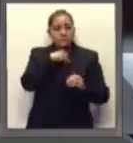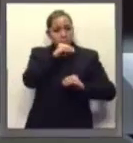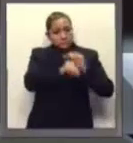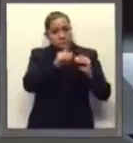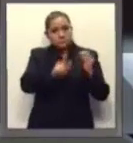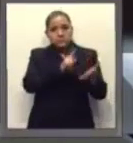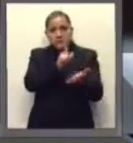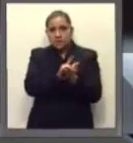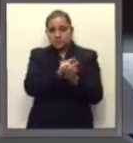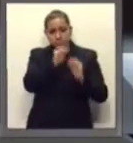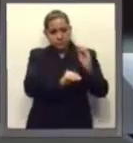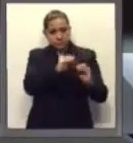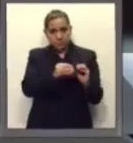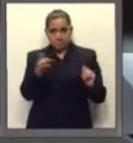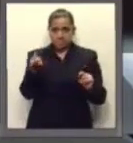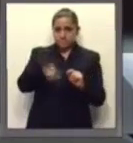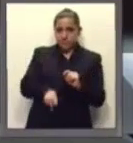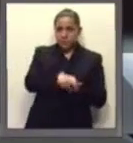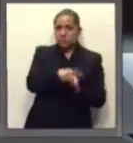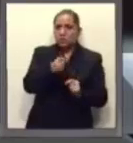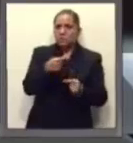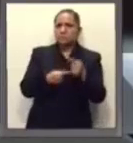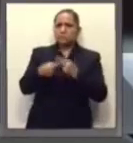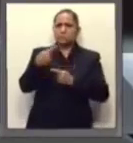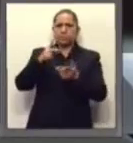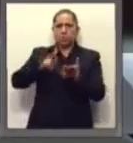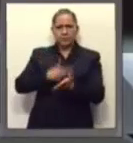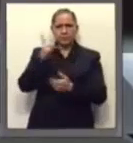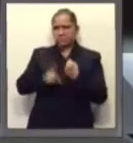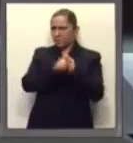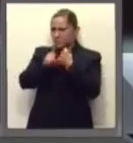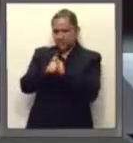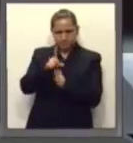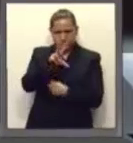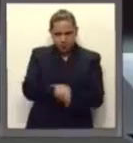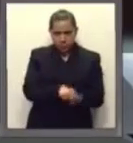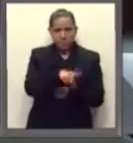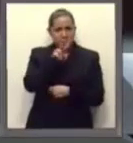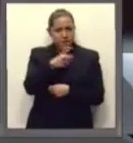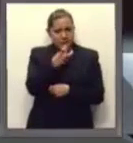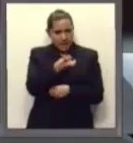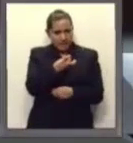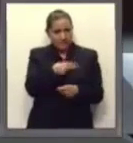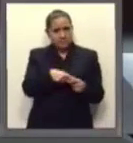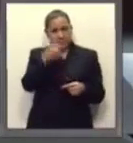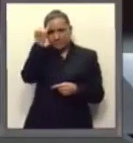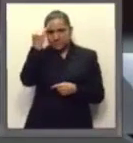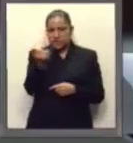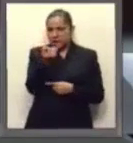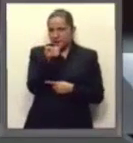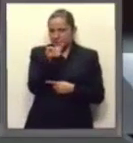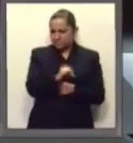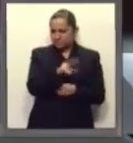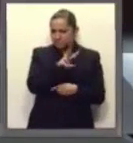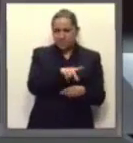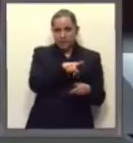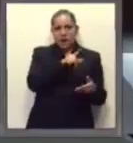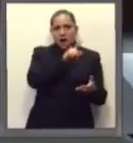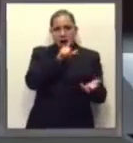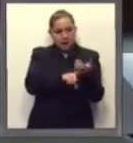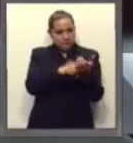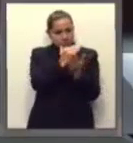y autoritarias. Tan ridícula es esta reforma que hace solo algunos días el secretario de Educación, Aurelio